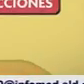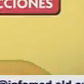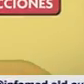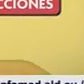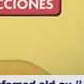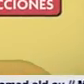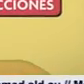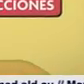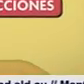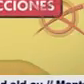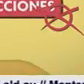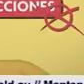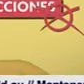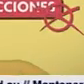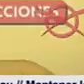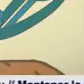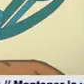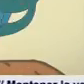Lejos el alcohol y el cigarro.